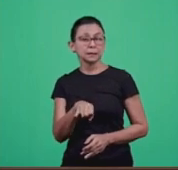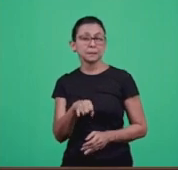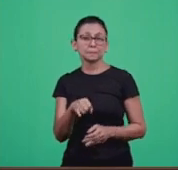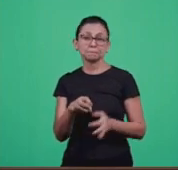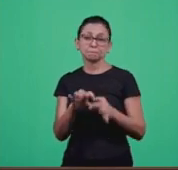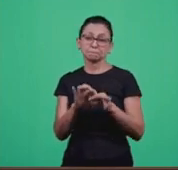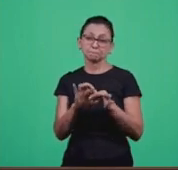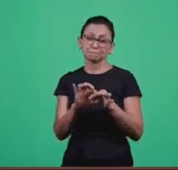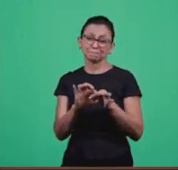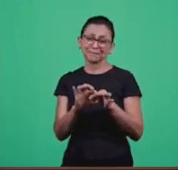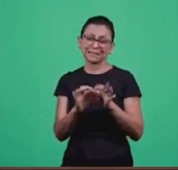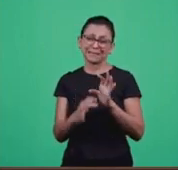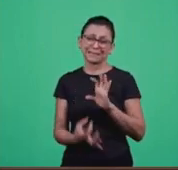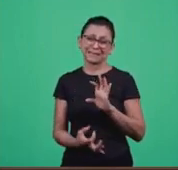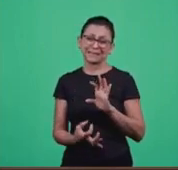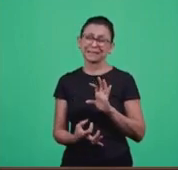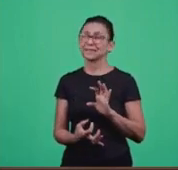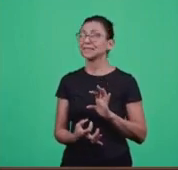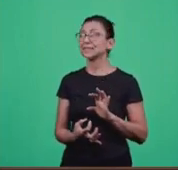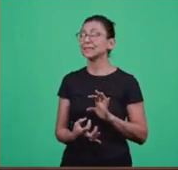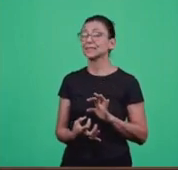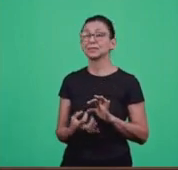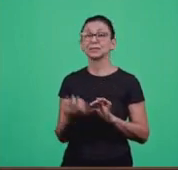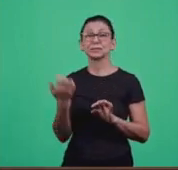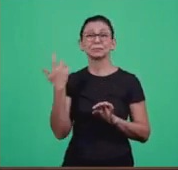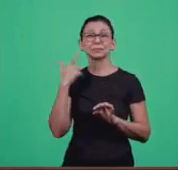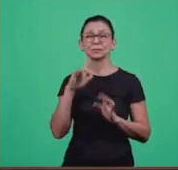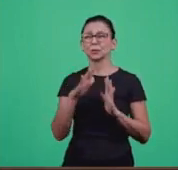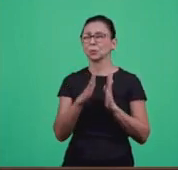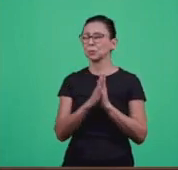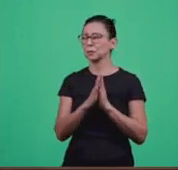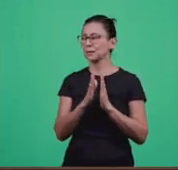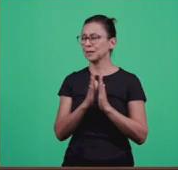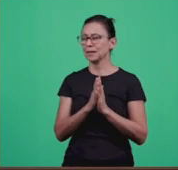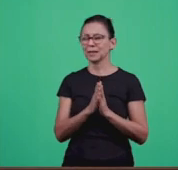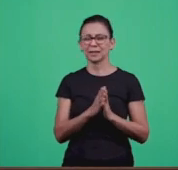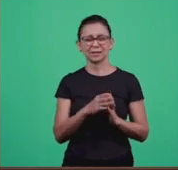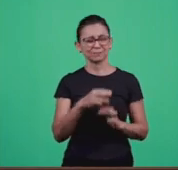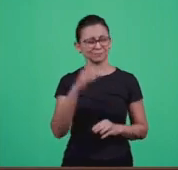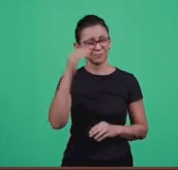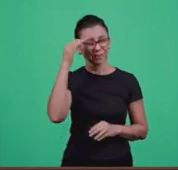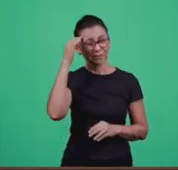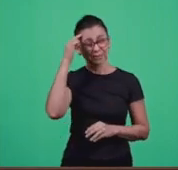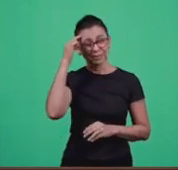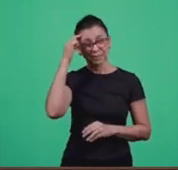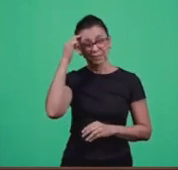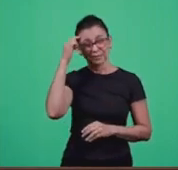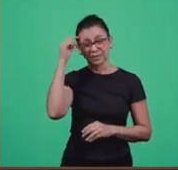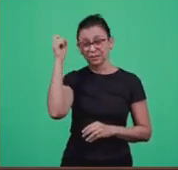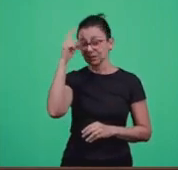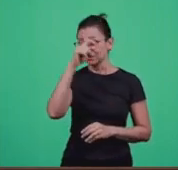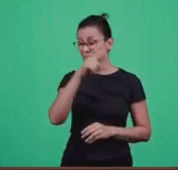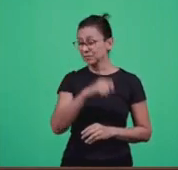falta, miren, yo tengo una dificultad, ya no quiero orar,